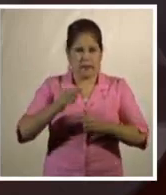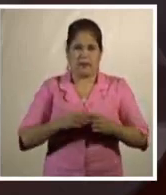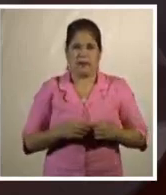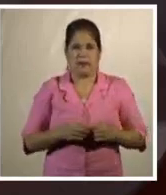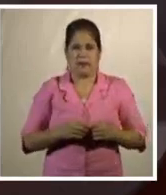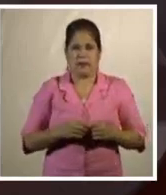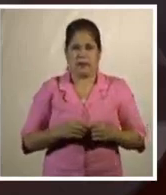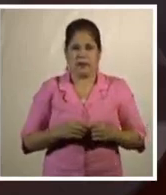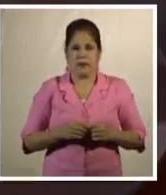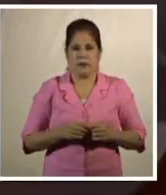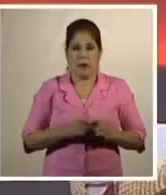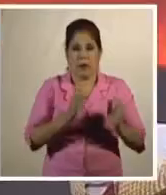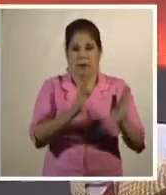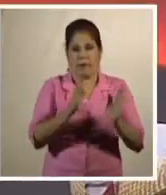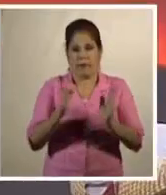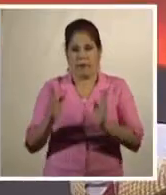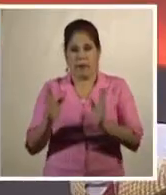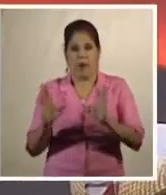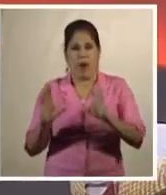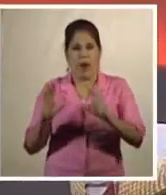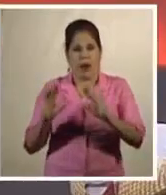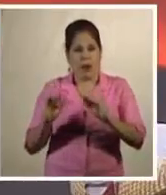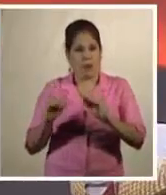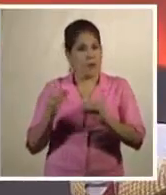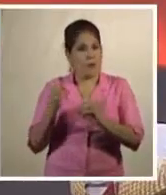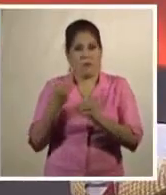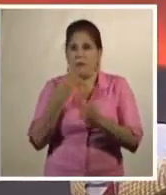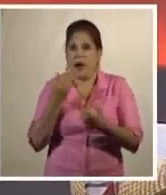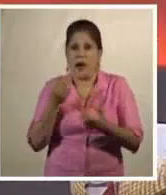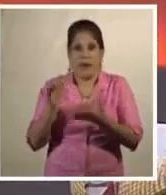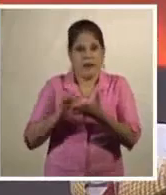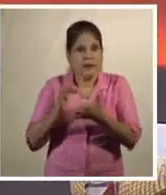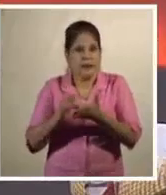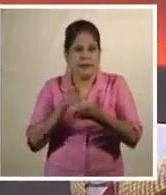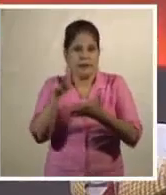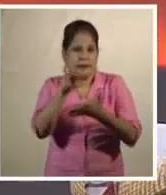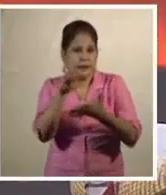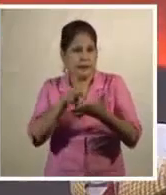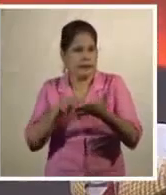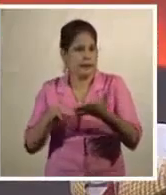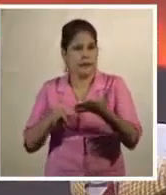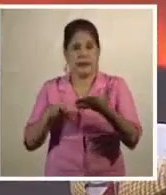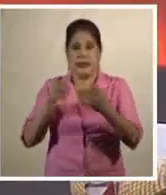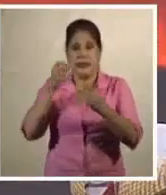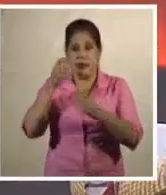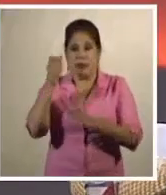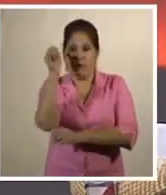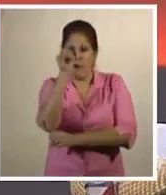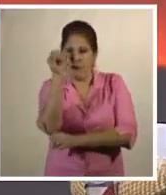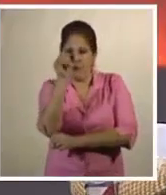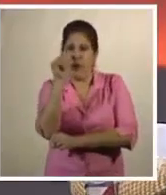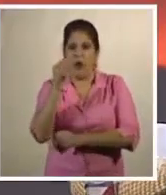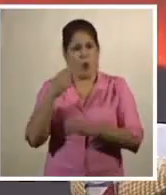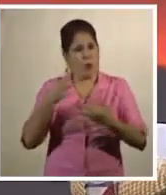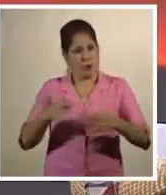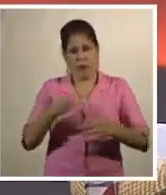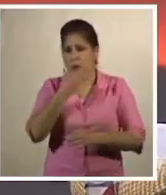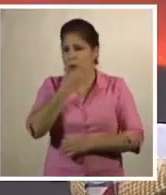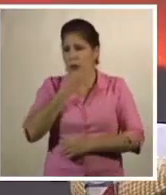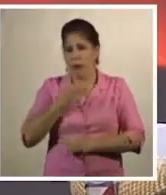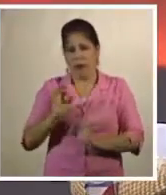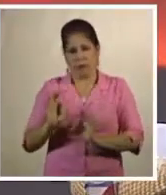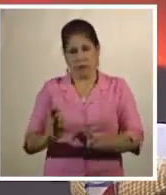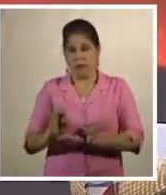con el hecho de que desplazan mucho el horario a la nota y a veces es tan gran parte de la madrugá esta es una tendencia que es hasta cierto punto